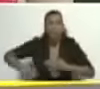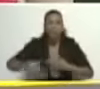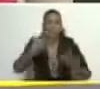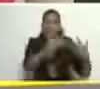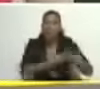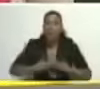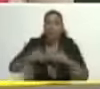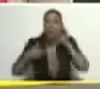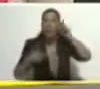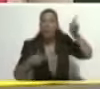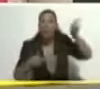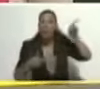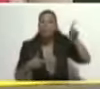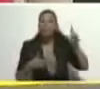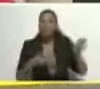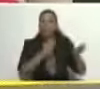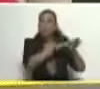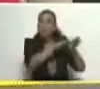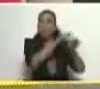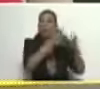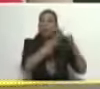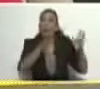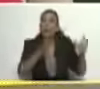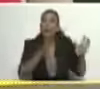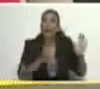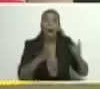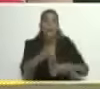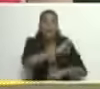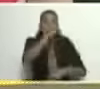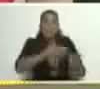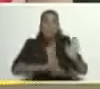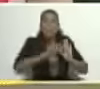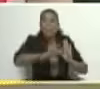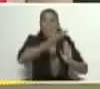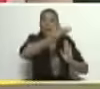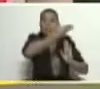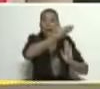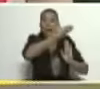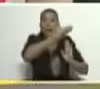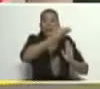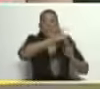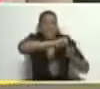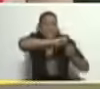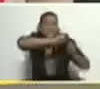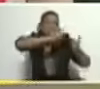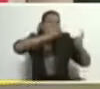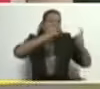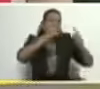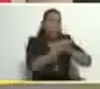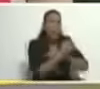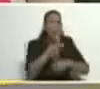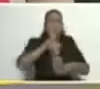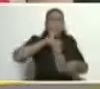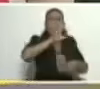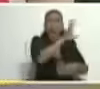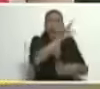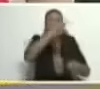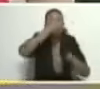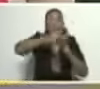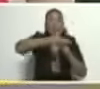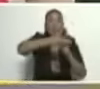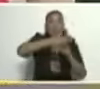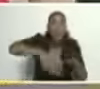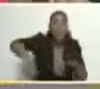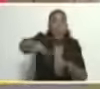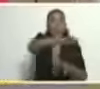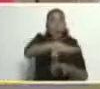Unidos ha crecido tanto que se ha transformado en un peligro y